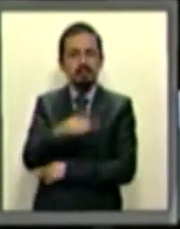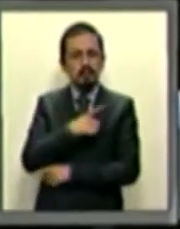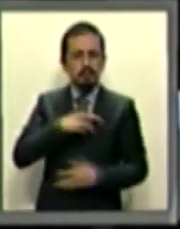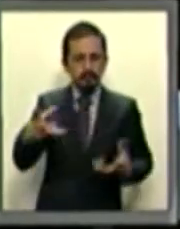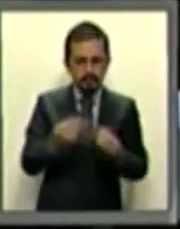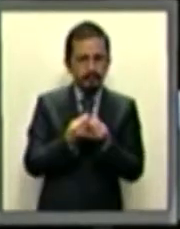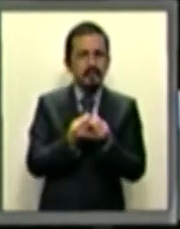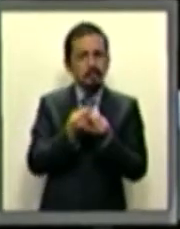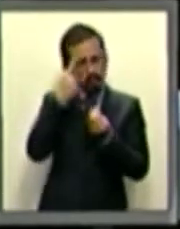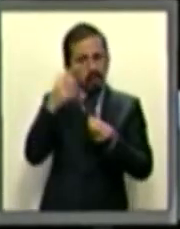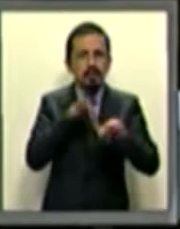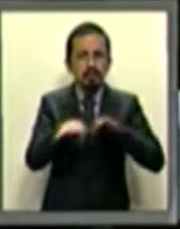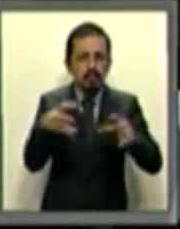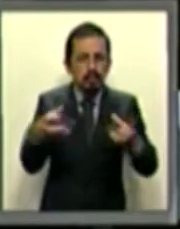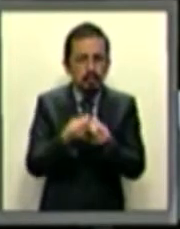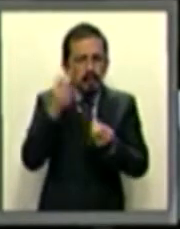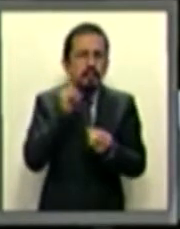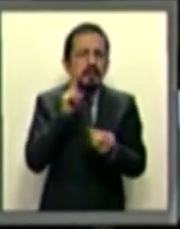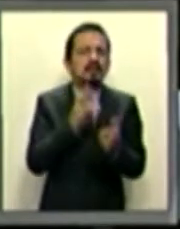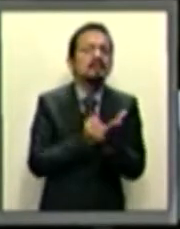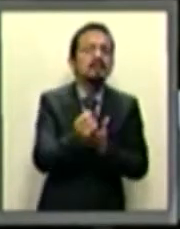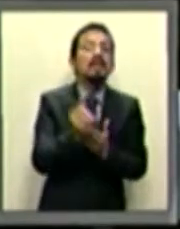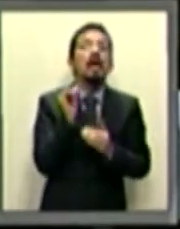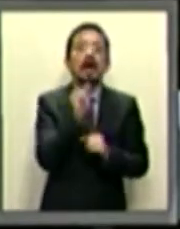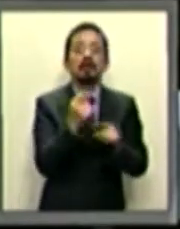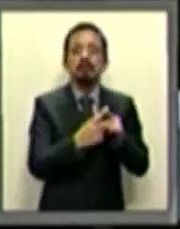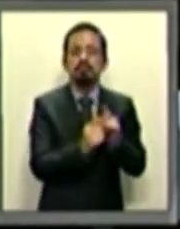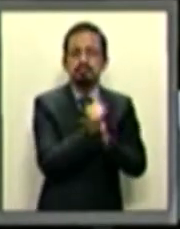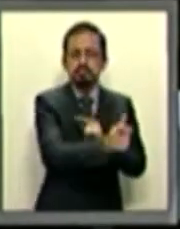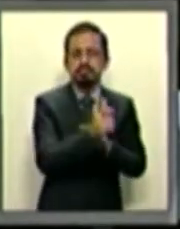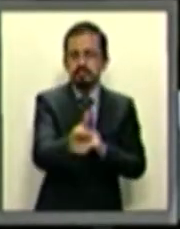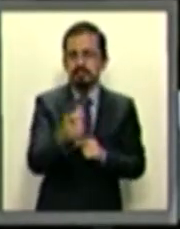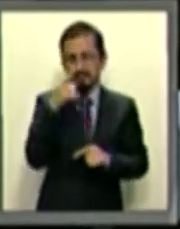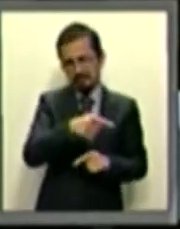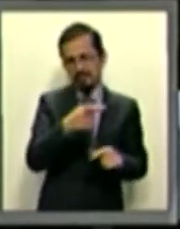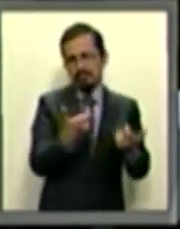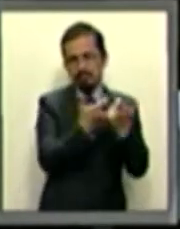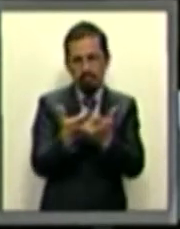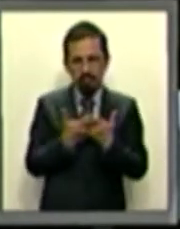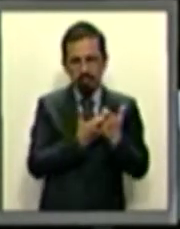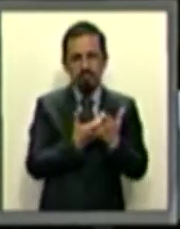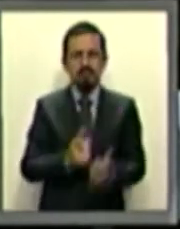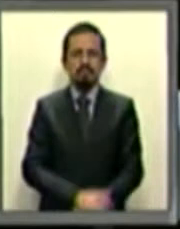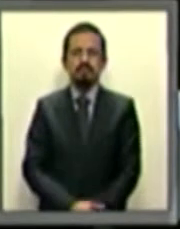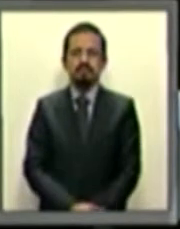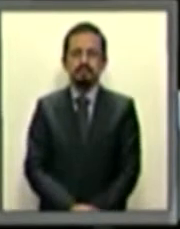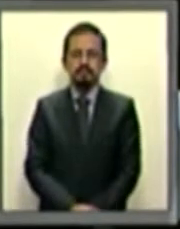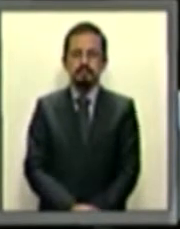trabajo para determinar la distribución de recursos del Fondo de Aportaciones Múltiple. Así,